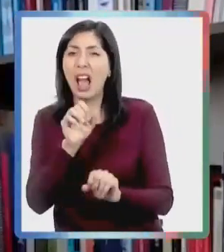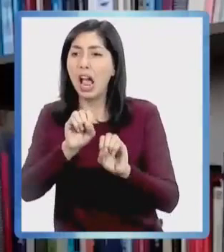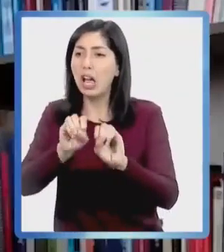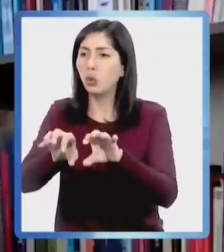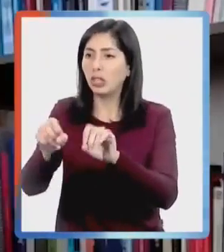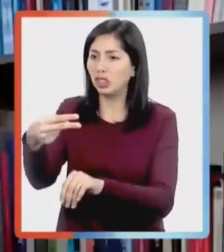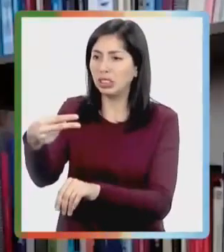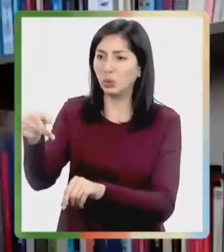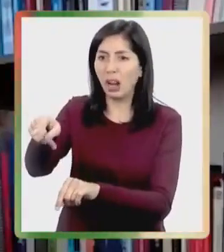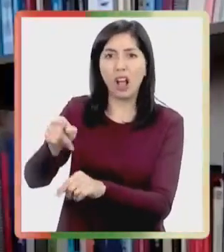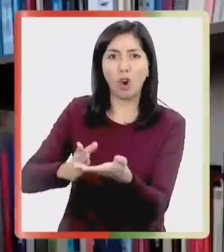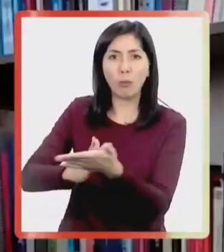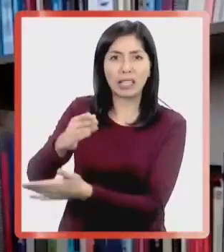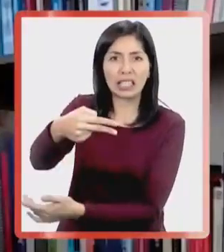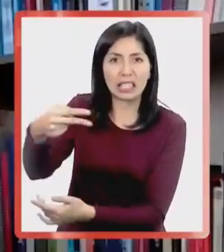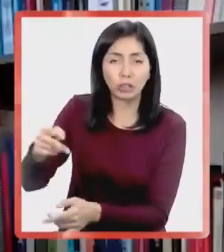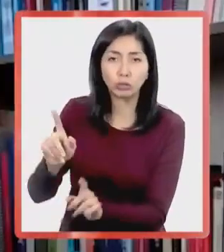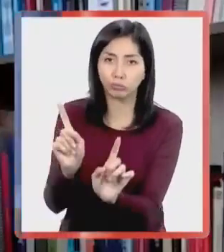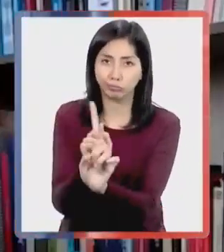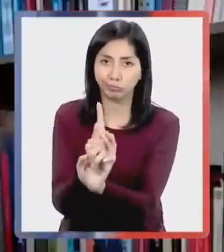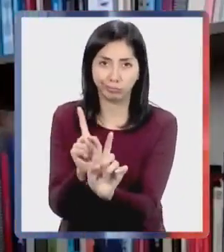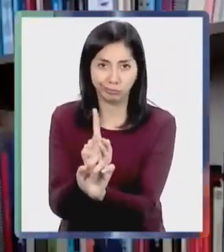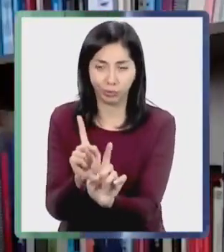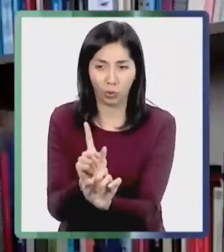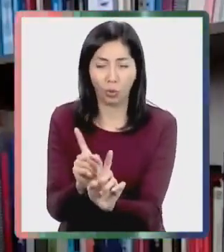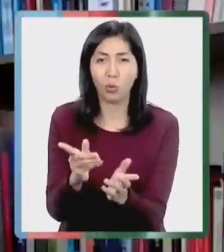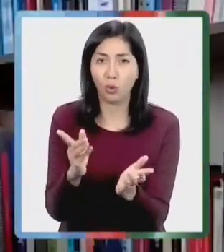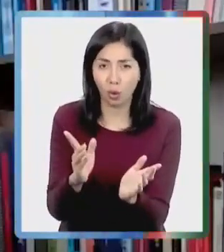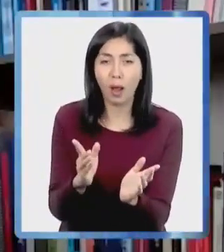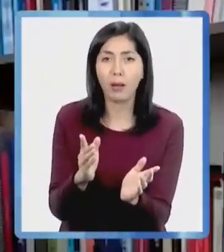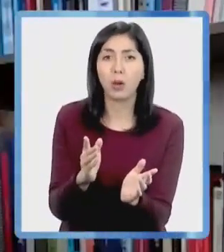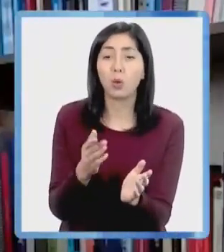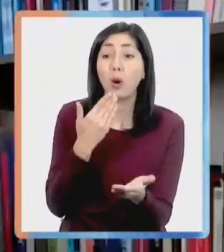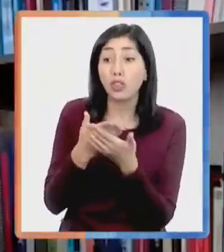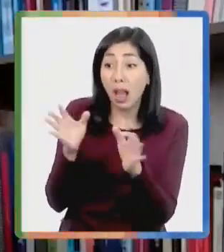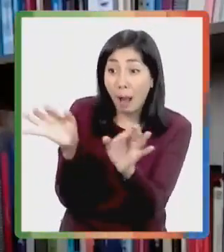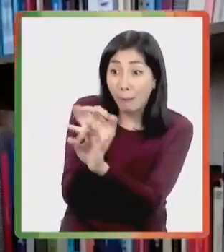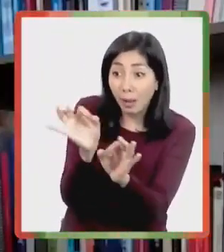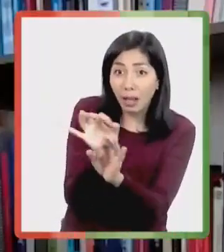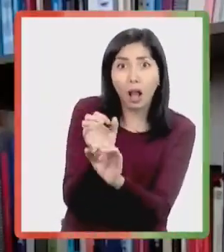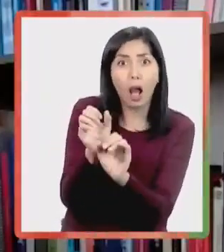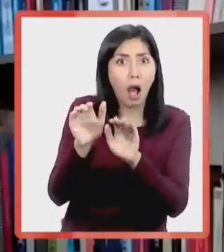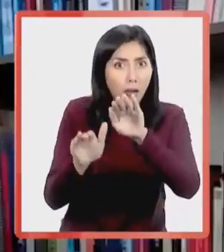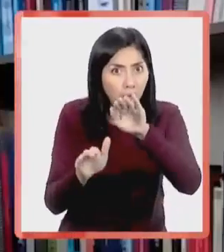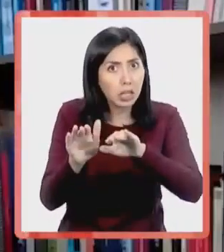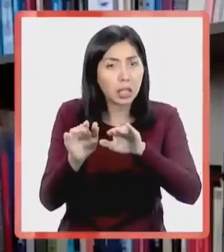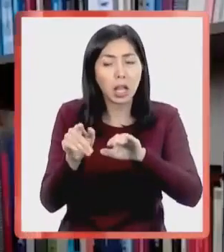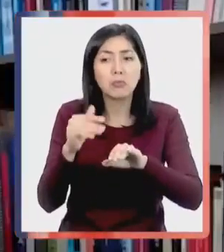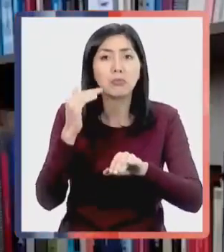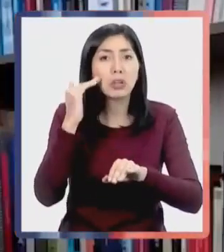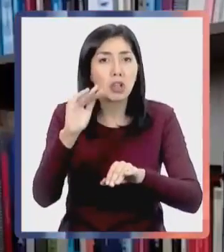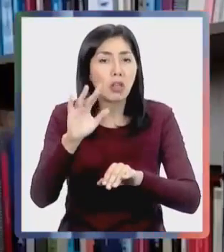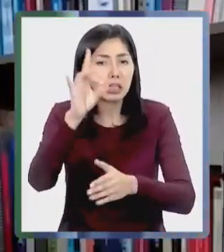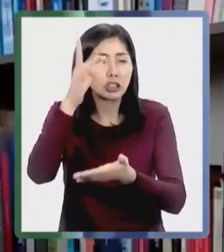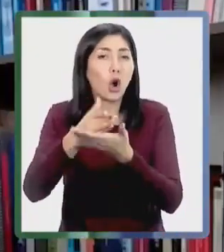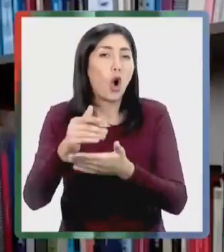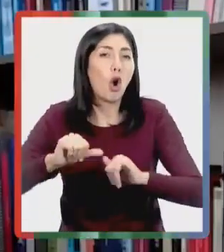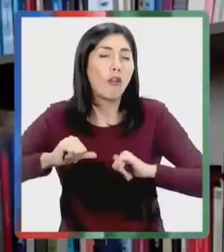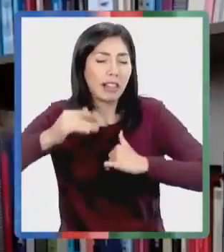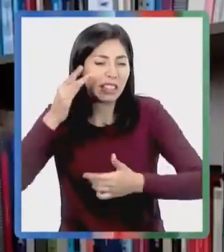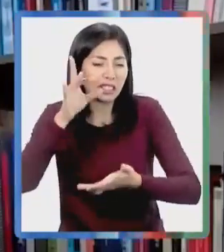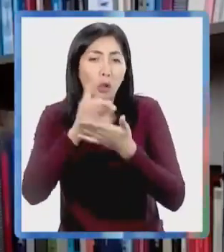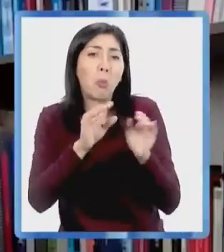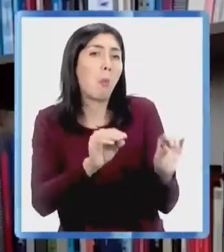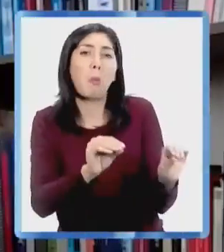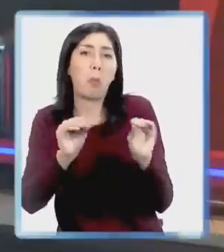adelanta la edad de inicio sexual, más bien tiende a mantenerse o a postergarse el inicio sexual. Y se cree, por las encuestas que se han hecho y por las